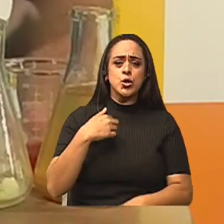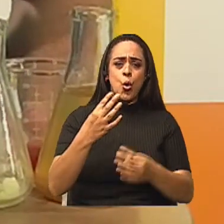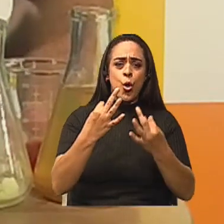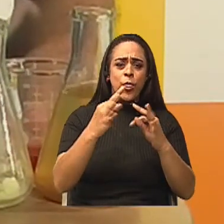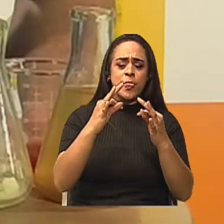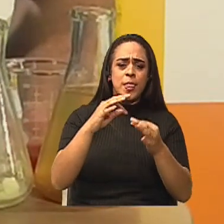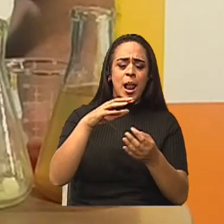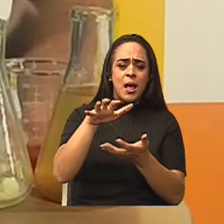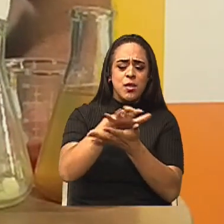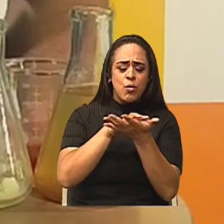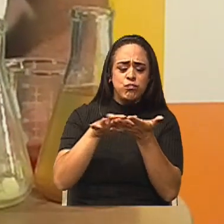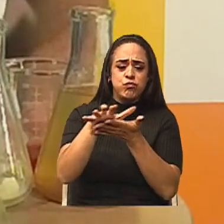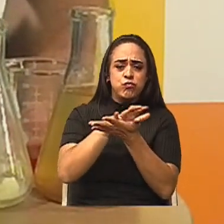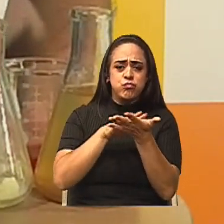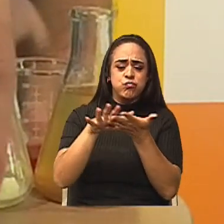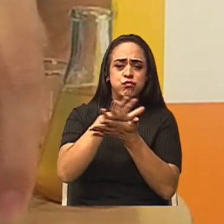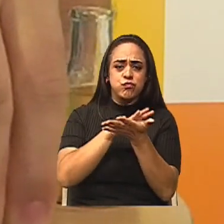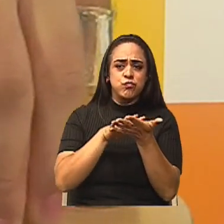revolverlo,